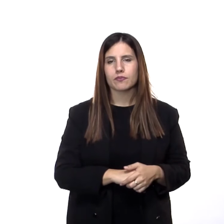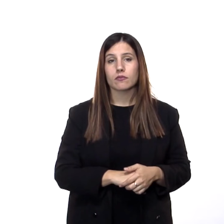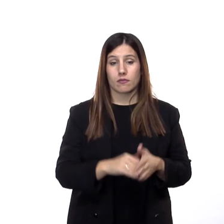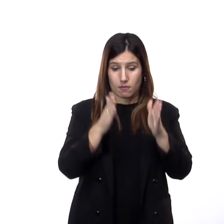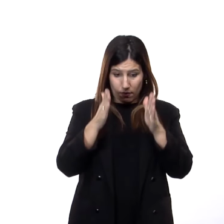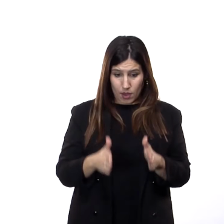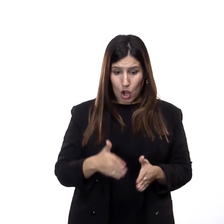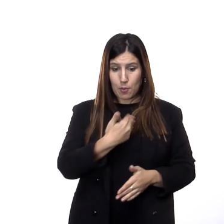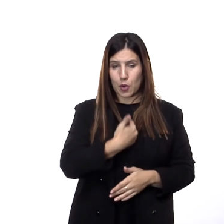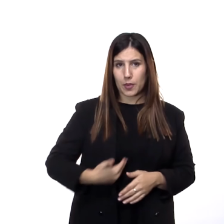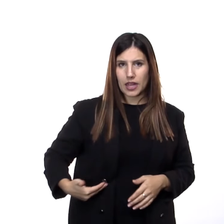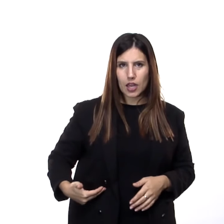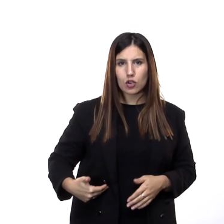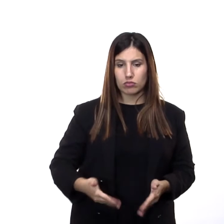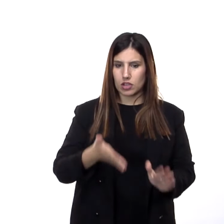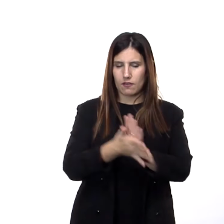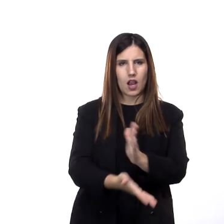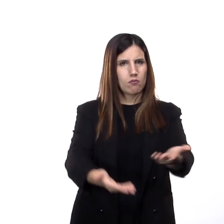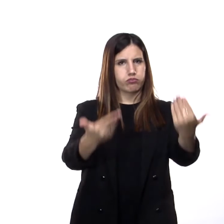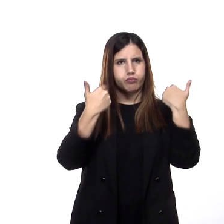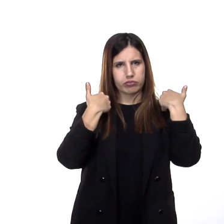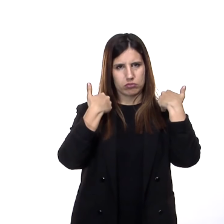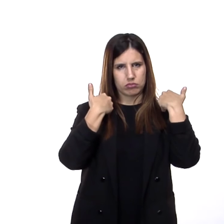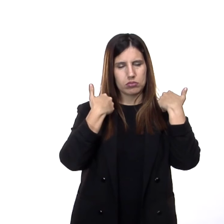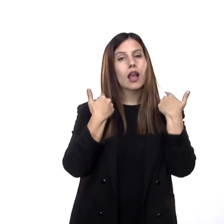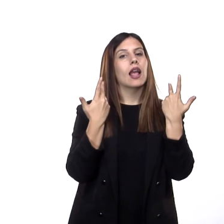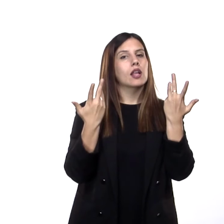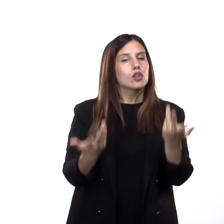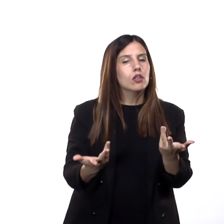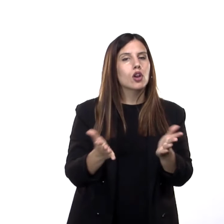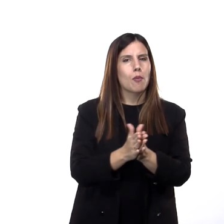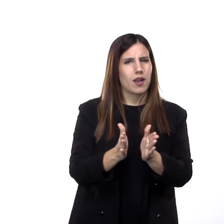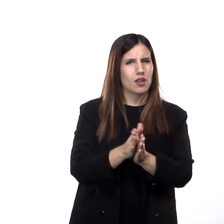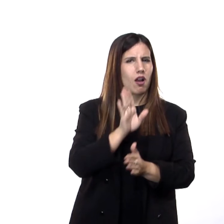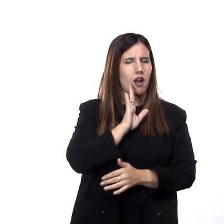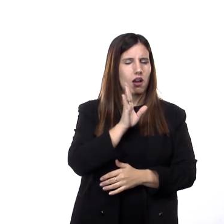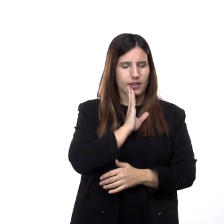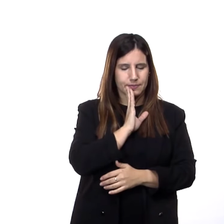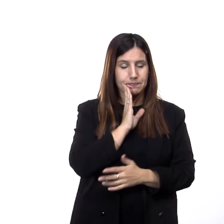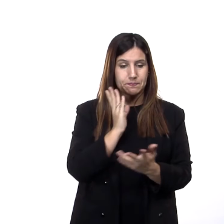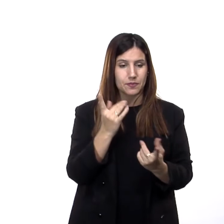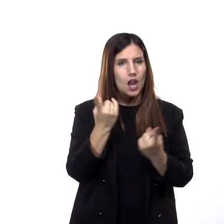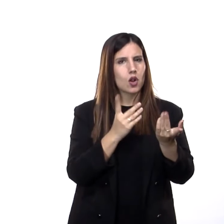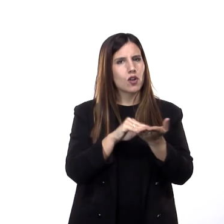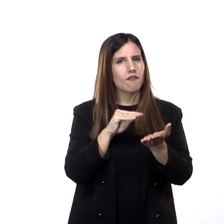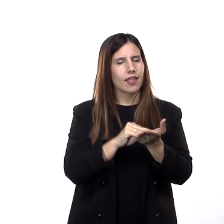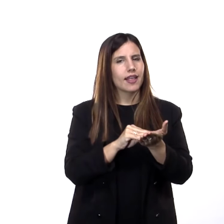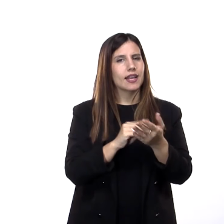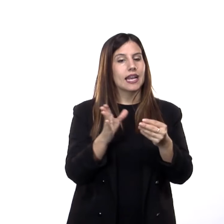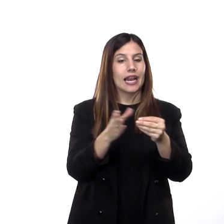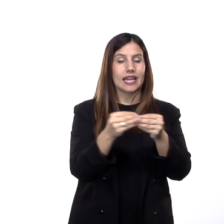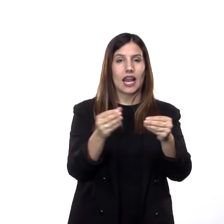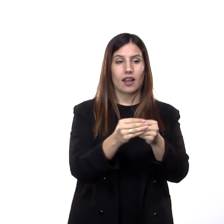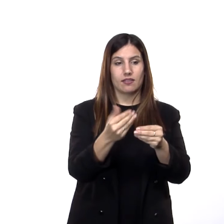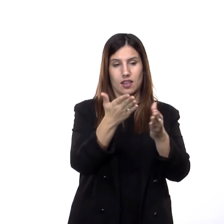responsable lo que tiene que conseguir es que como decía muy bien antes uno de mis compañeros hay veces que el cliente o el